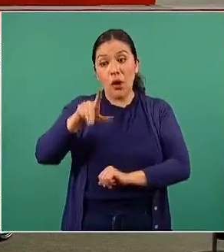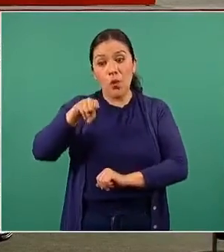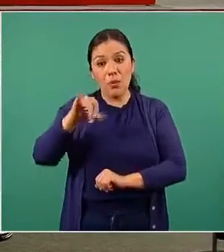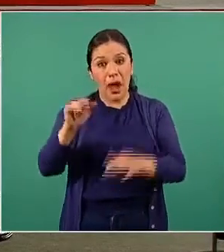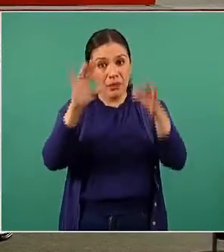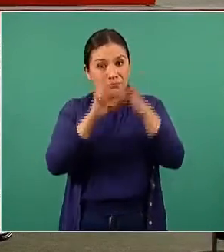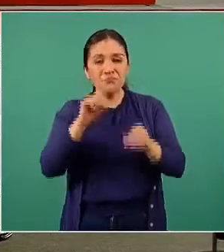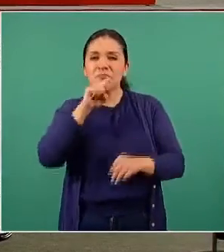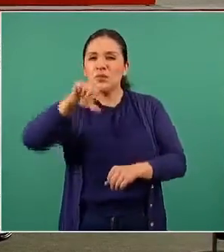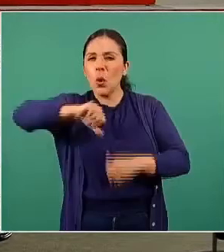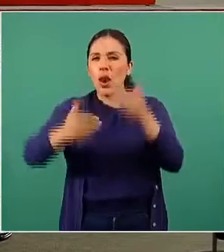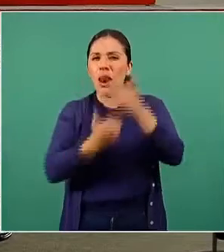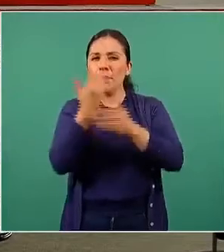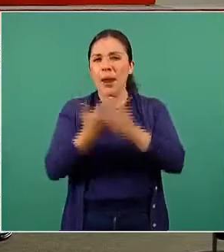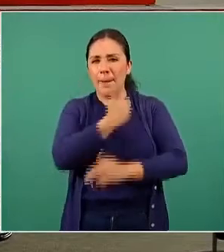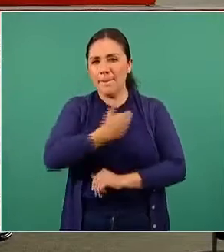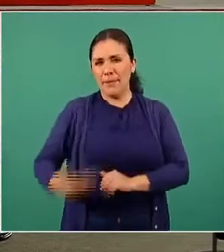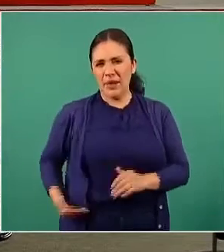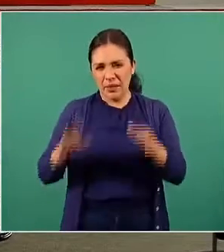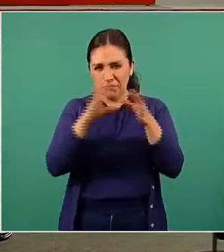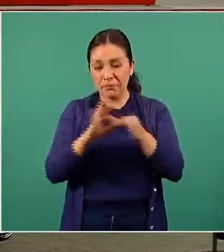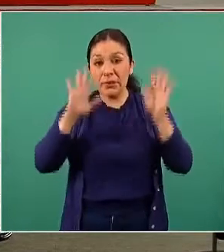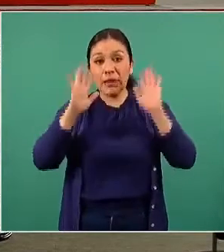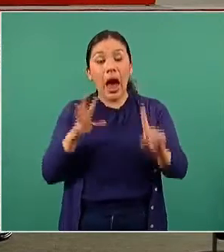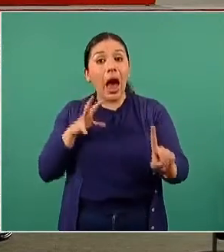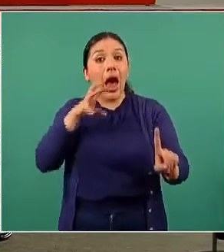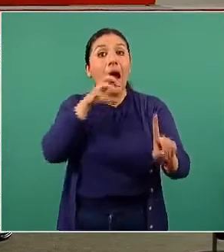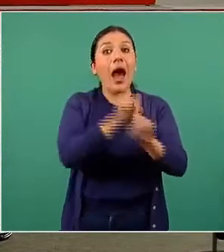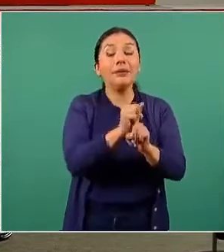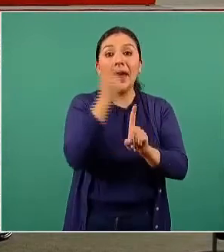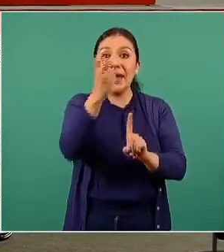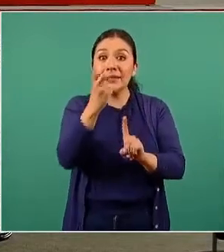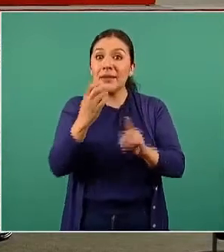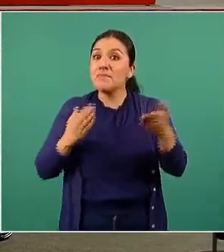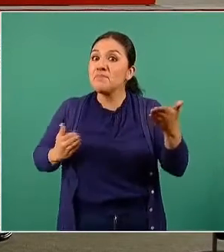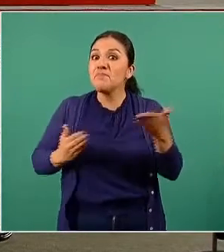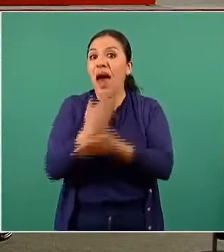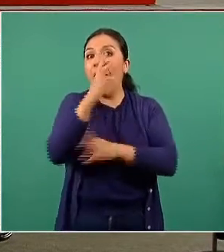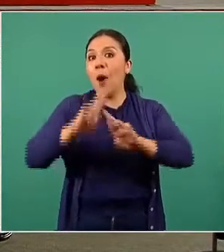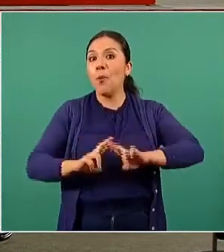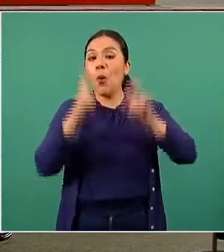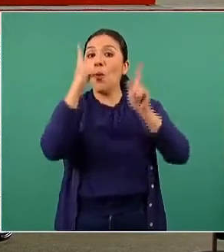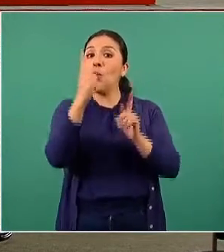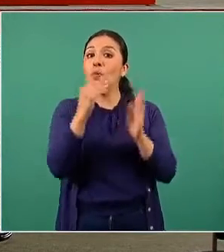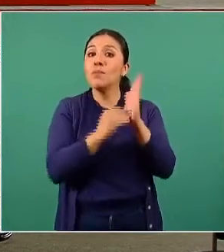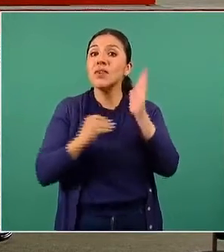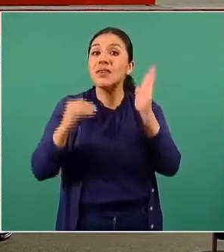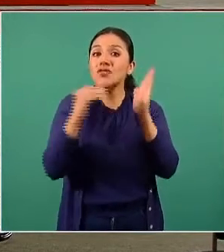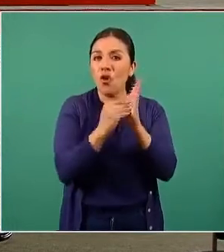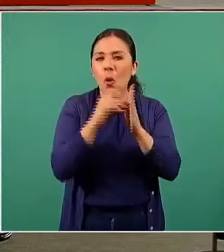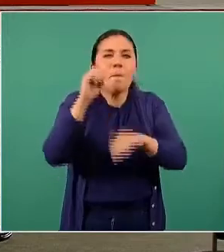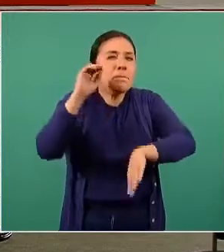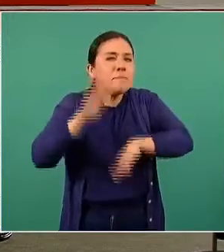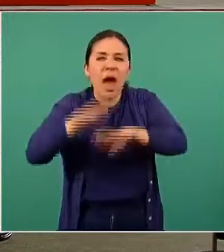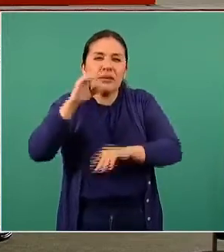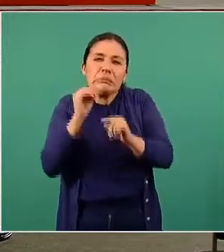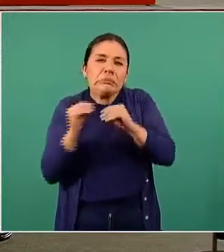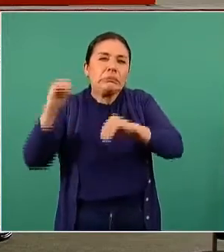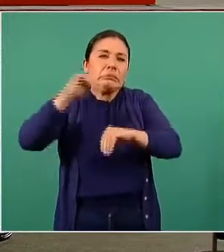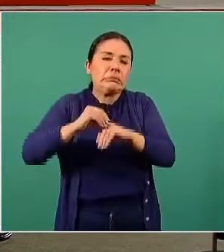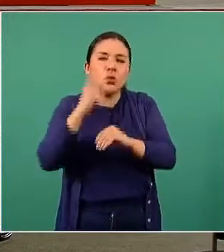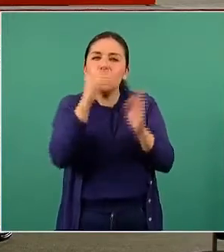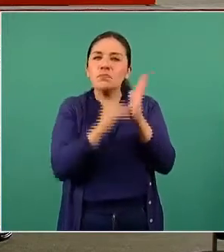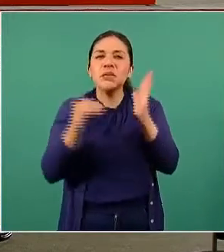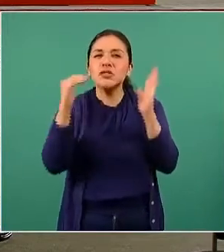el presidente esta misma mañana, llegamos a esta meta que comentábamos ayer, llegar a 1 millón, poco más de 1